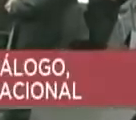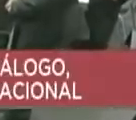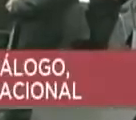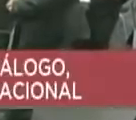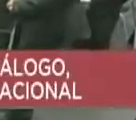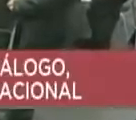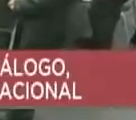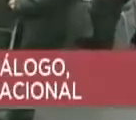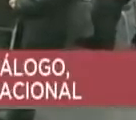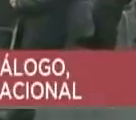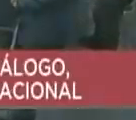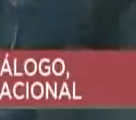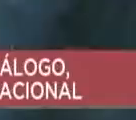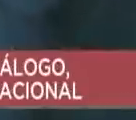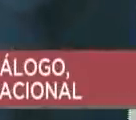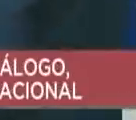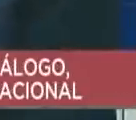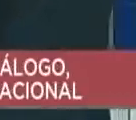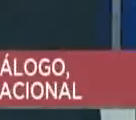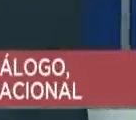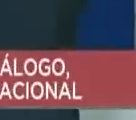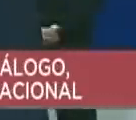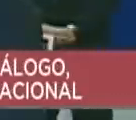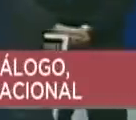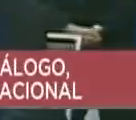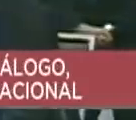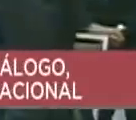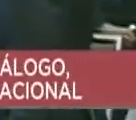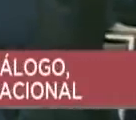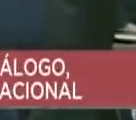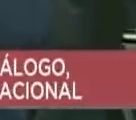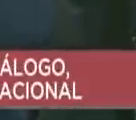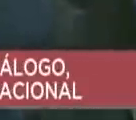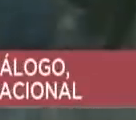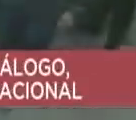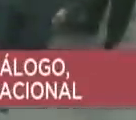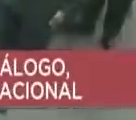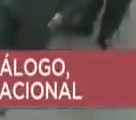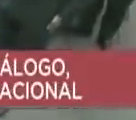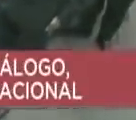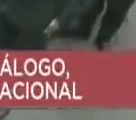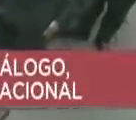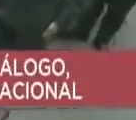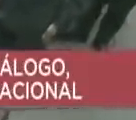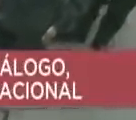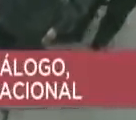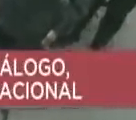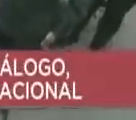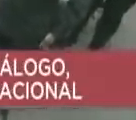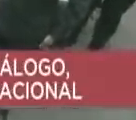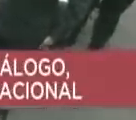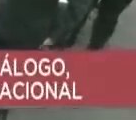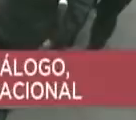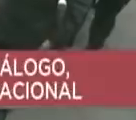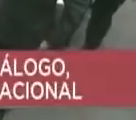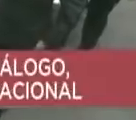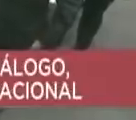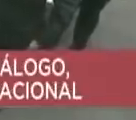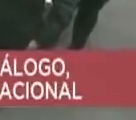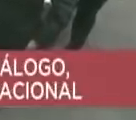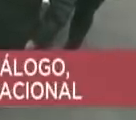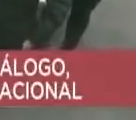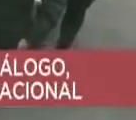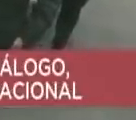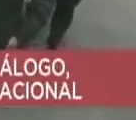destacado la reunión con la Comisión Especial de Diálogo, Paz y Reconciliación de la Asamblea Nacional. Saluda el jefe